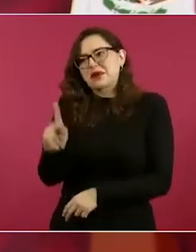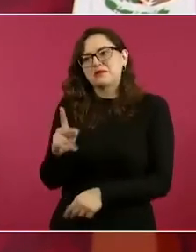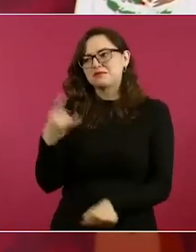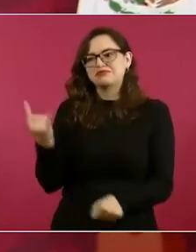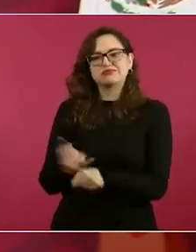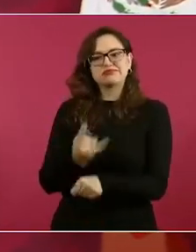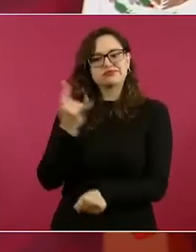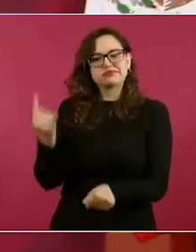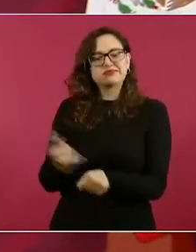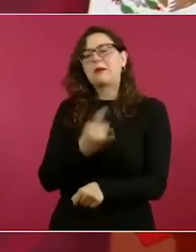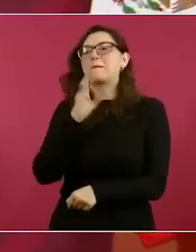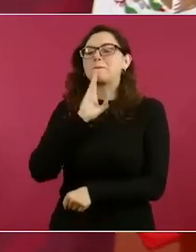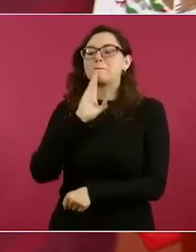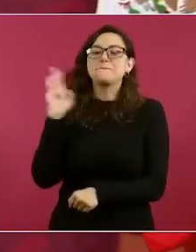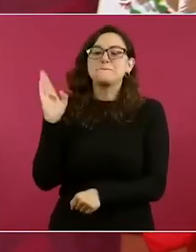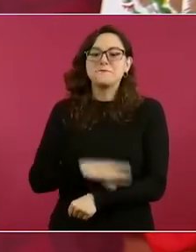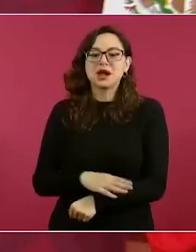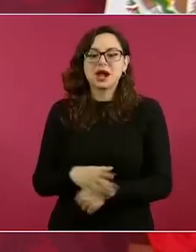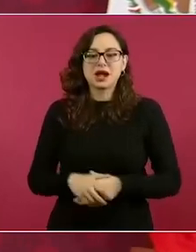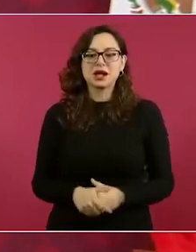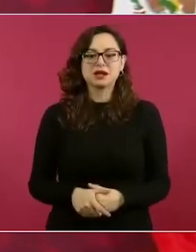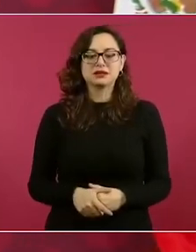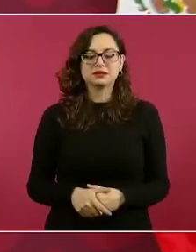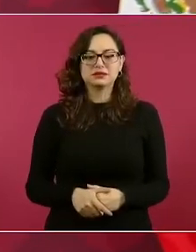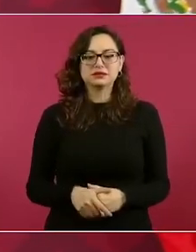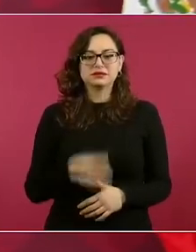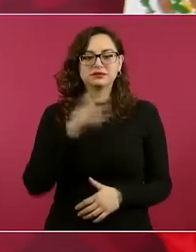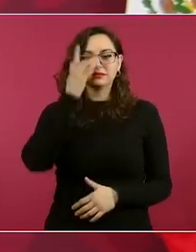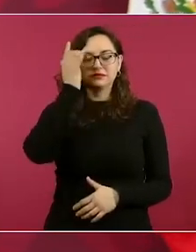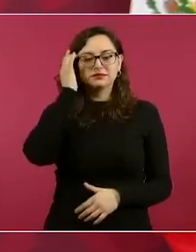Esto que ayer se dio a conocer